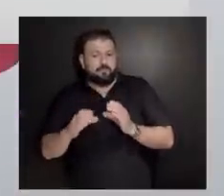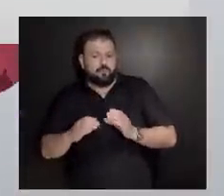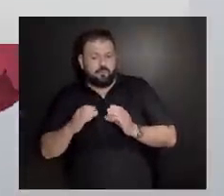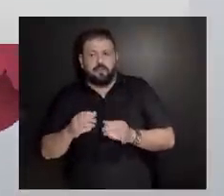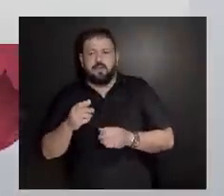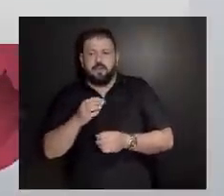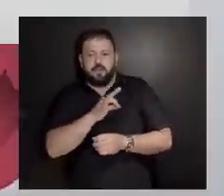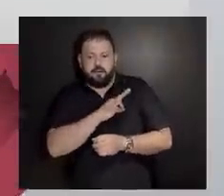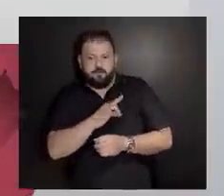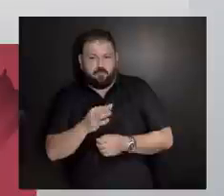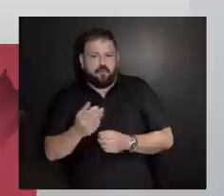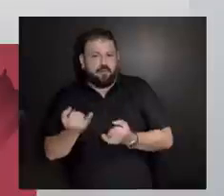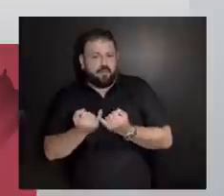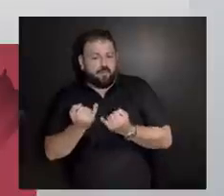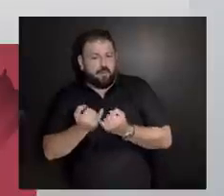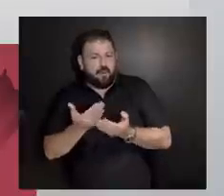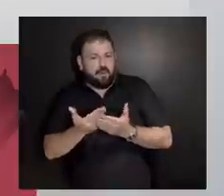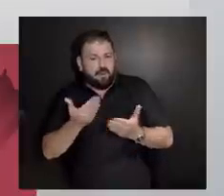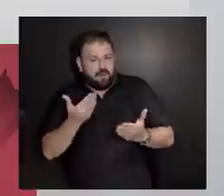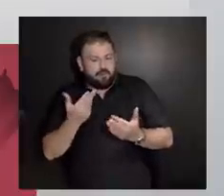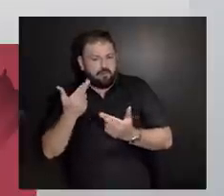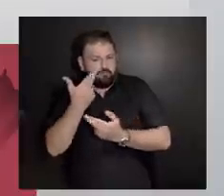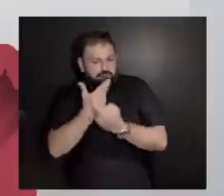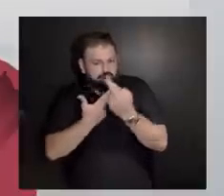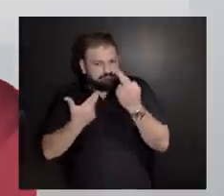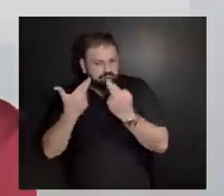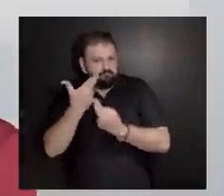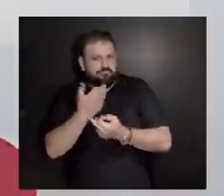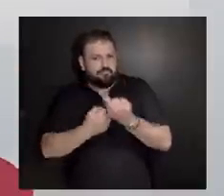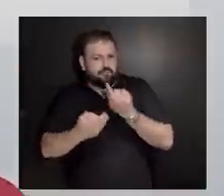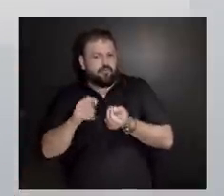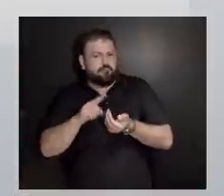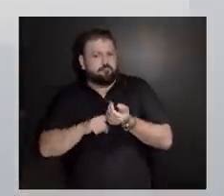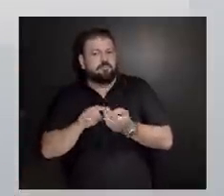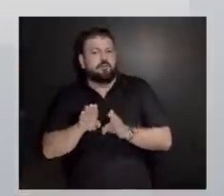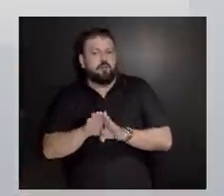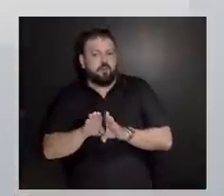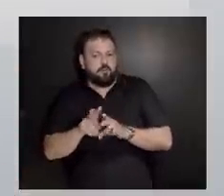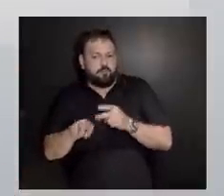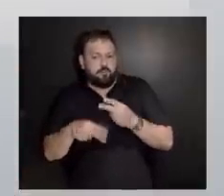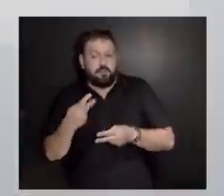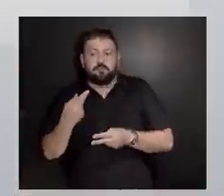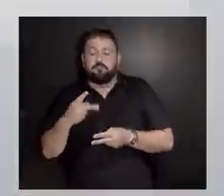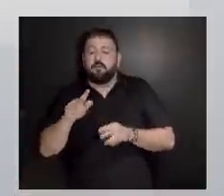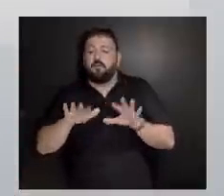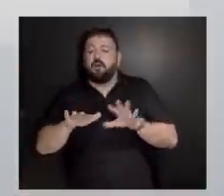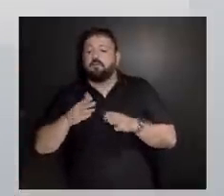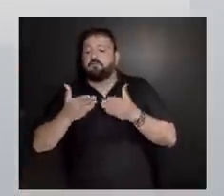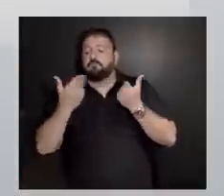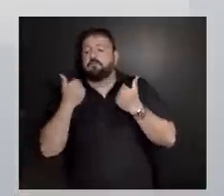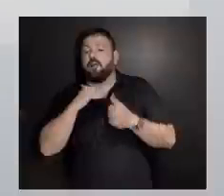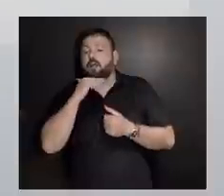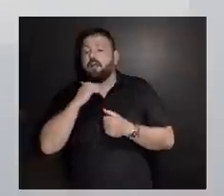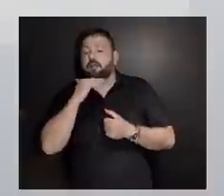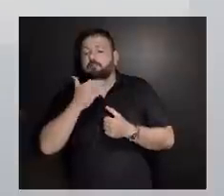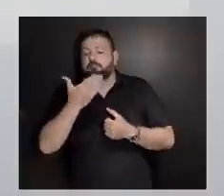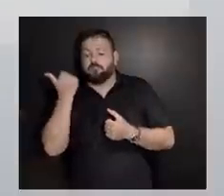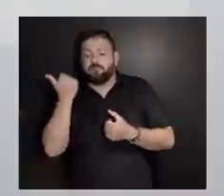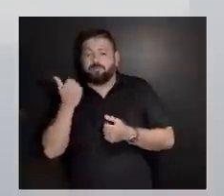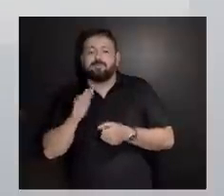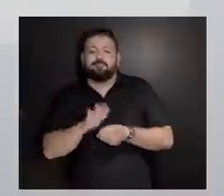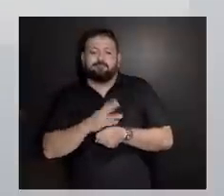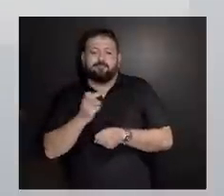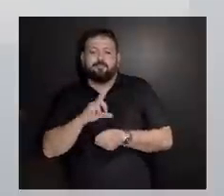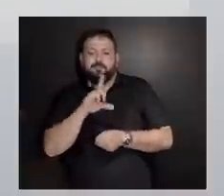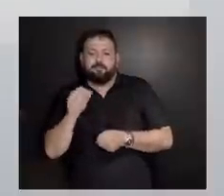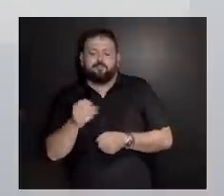chequeos, porque a lo mejor no sabemos que tenemos este padecimiento hasta que a lo mejor ya nos sentimos pues bastante mal. Entonces,